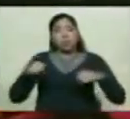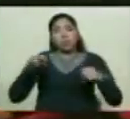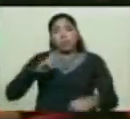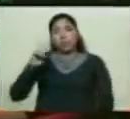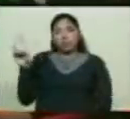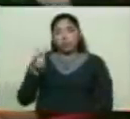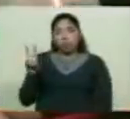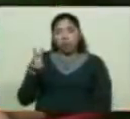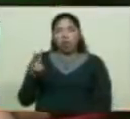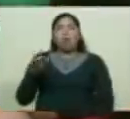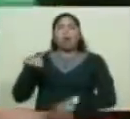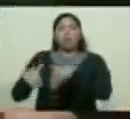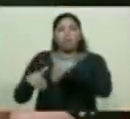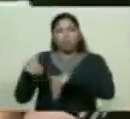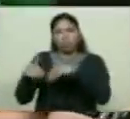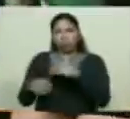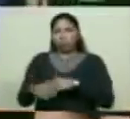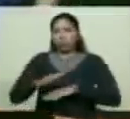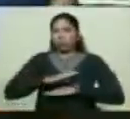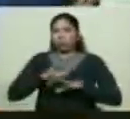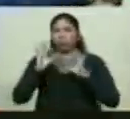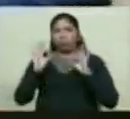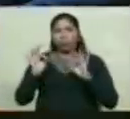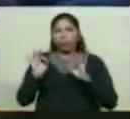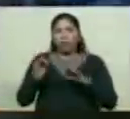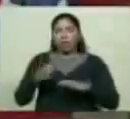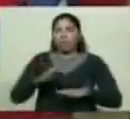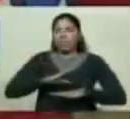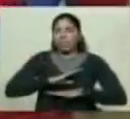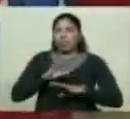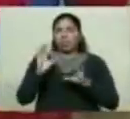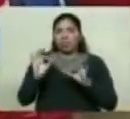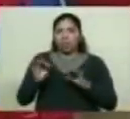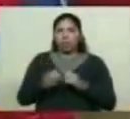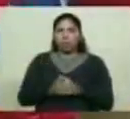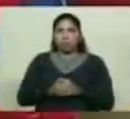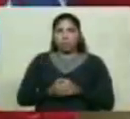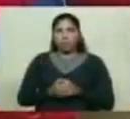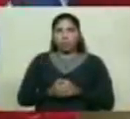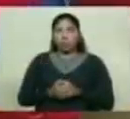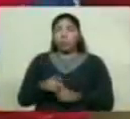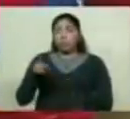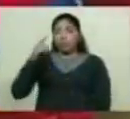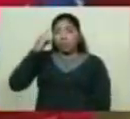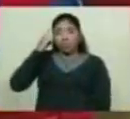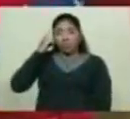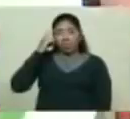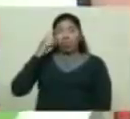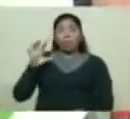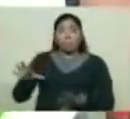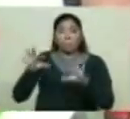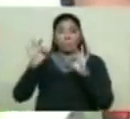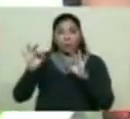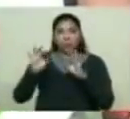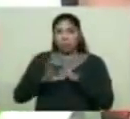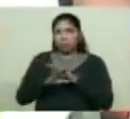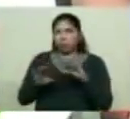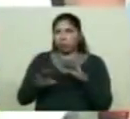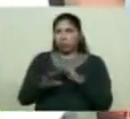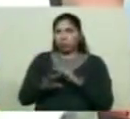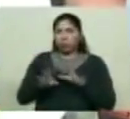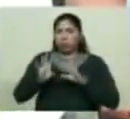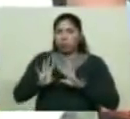por la soberanía por la dignidad s10 cerraremos filas en torno a nuestro presidente